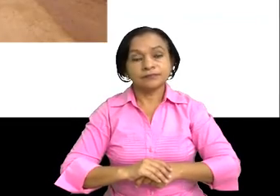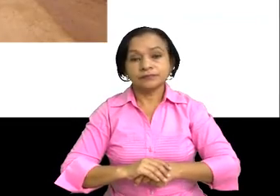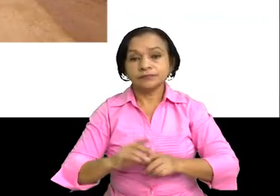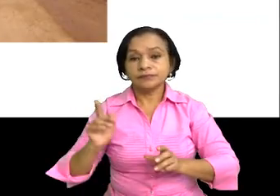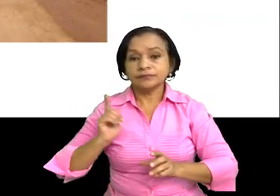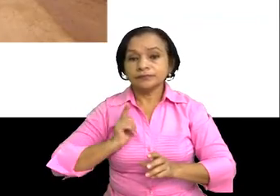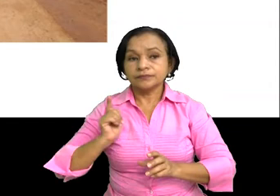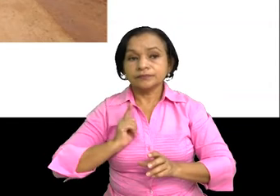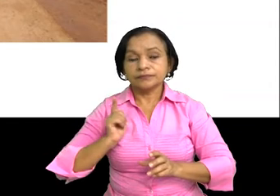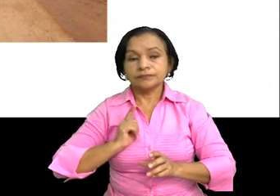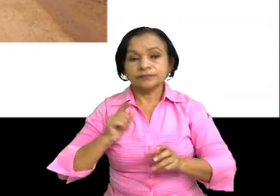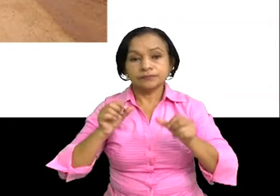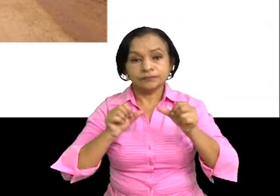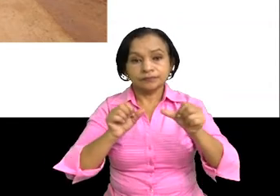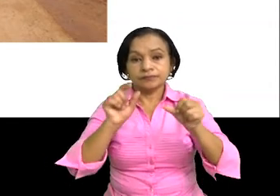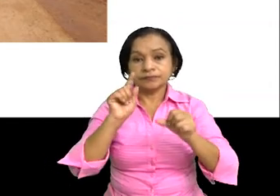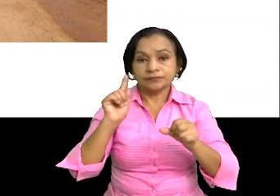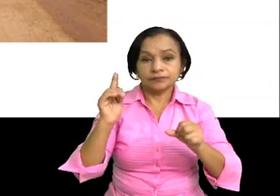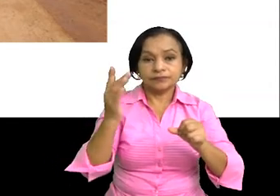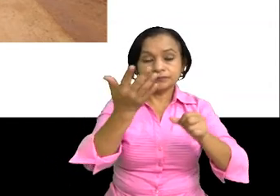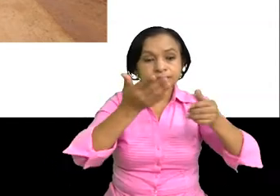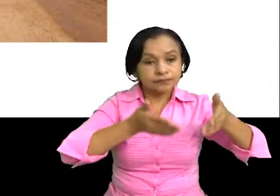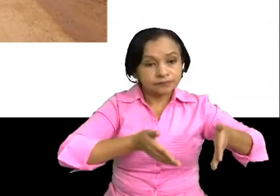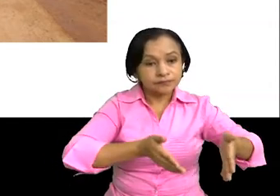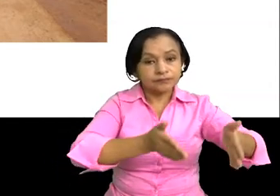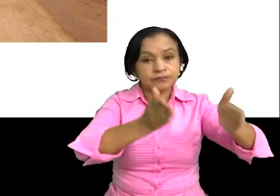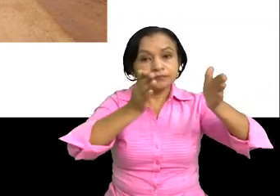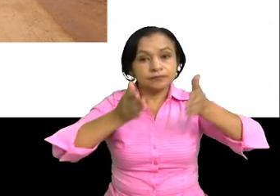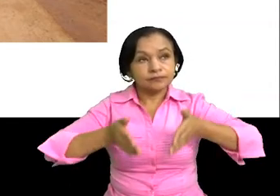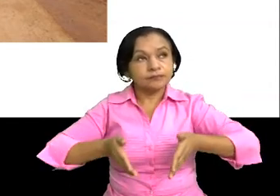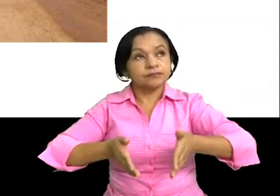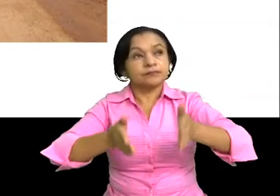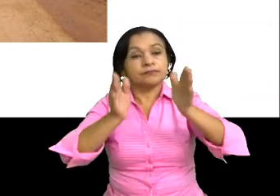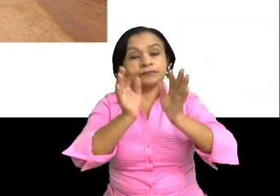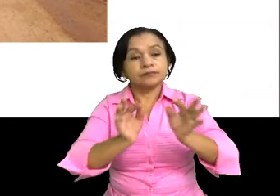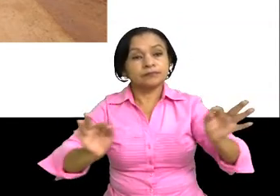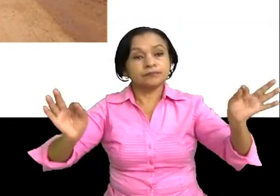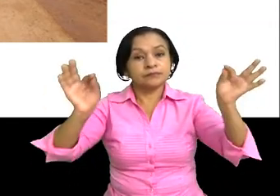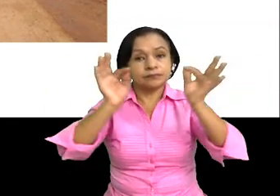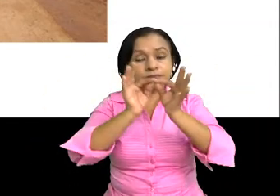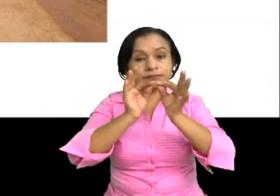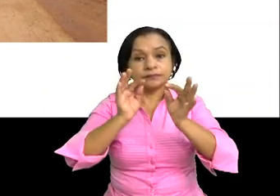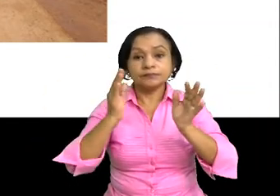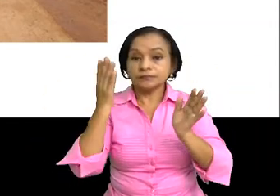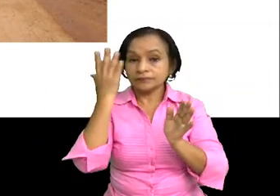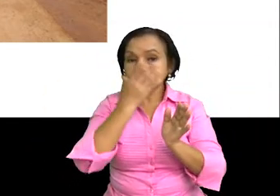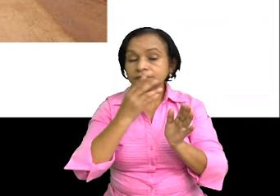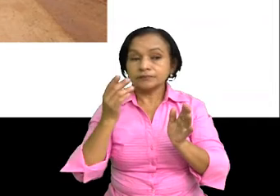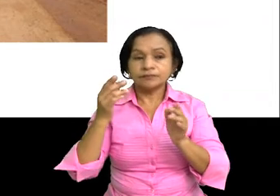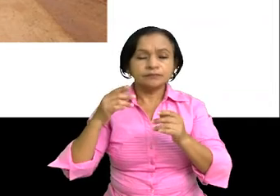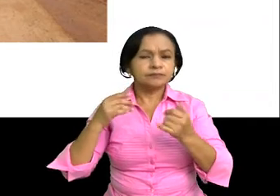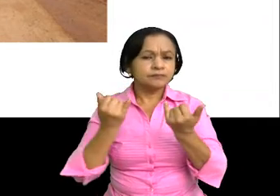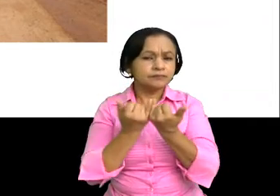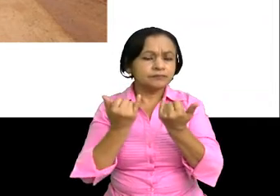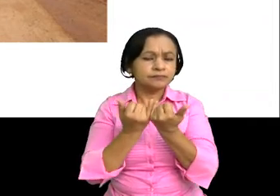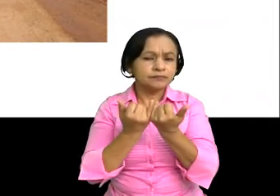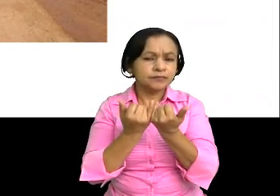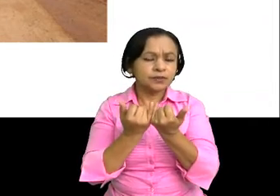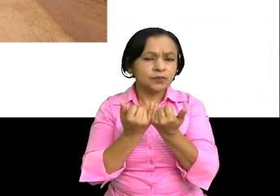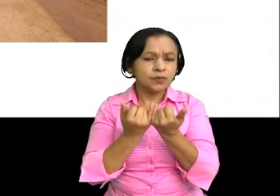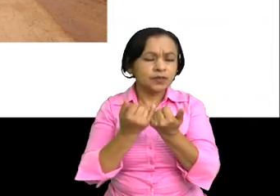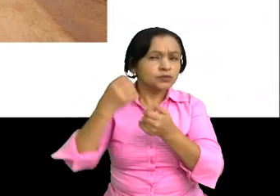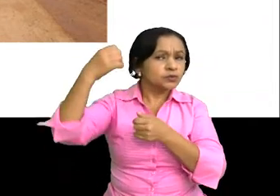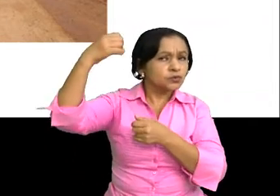y reparación también de todas las carreteras del Atlántico, las carreteras fundamentales han estado nítidas todo el verano y